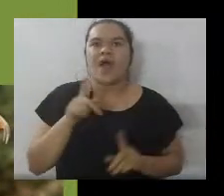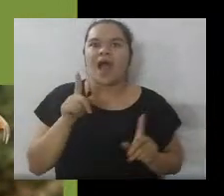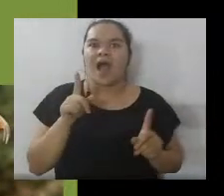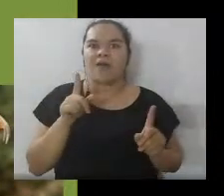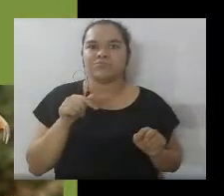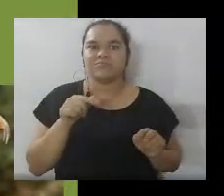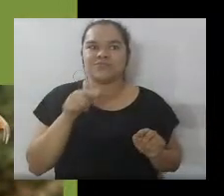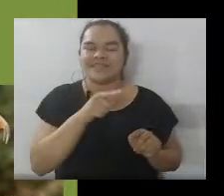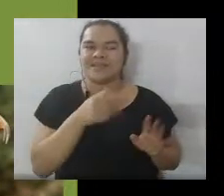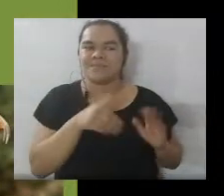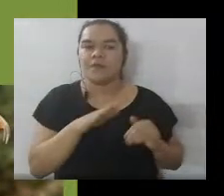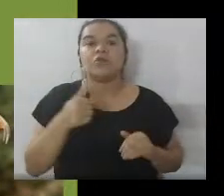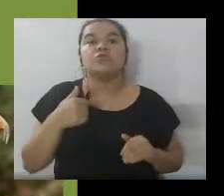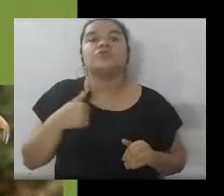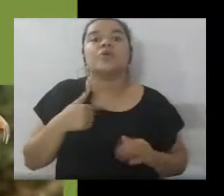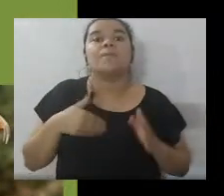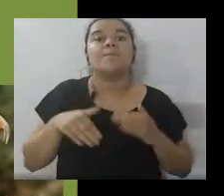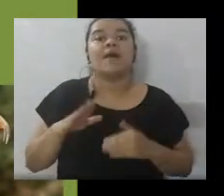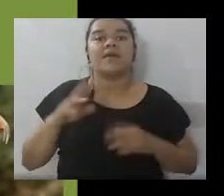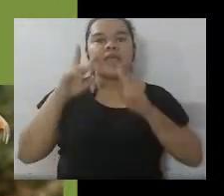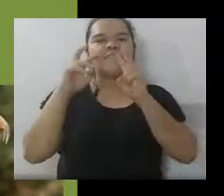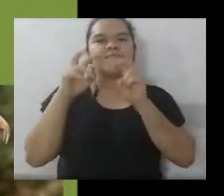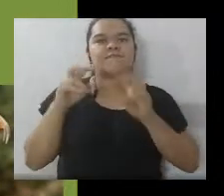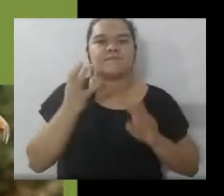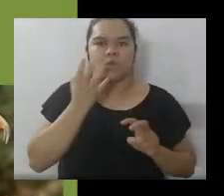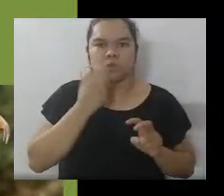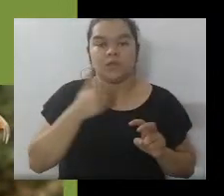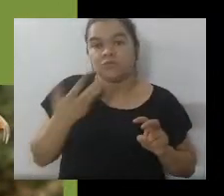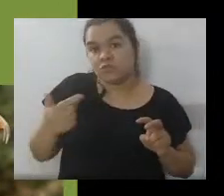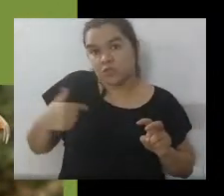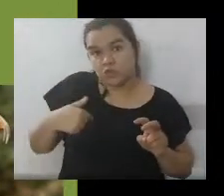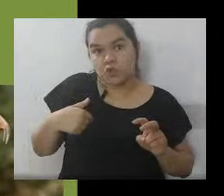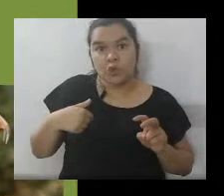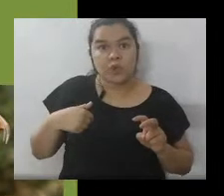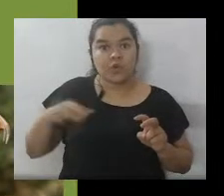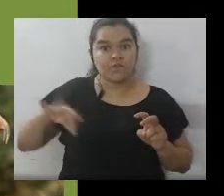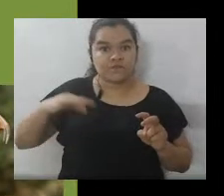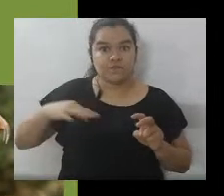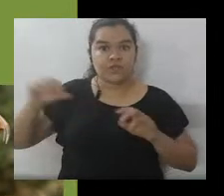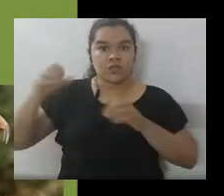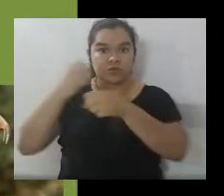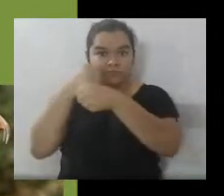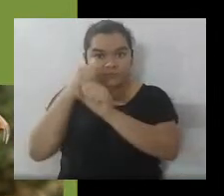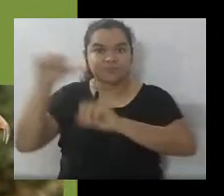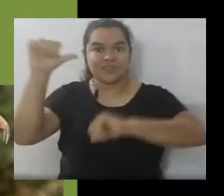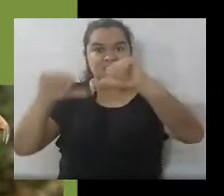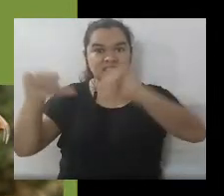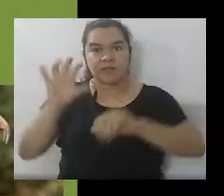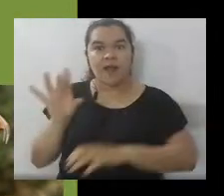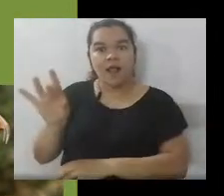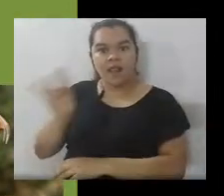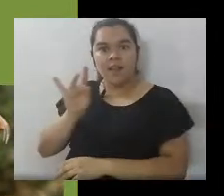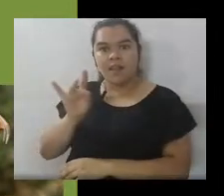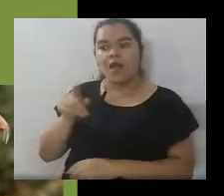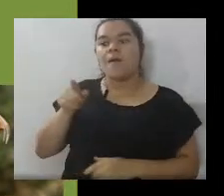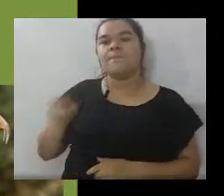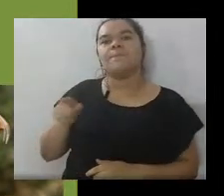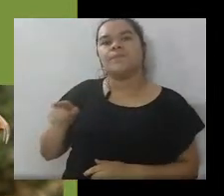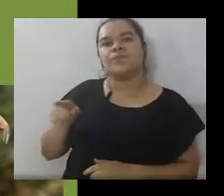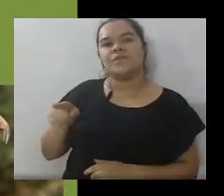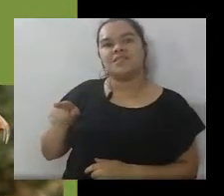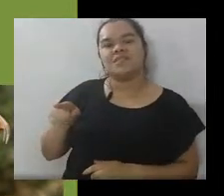hacer investigación. Entonces, elegí bioquímica porque la formación de bioquímico me daba